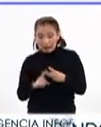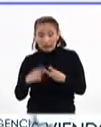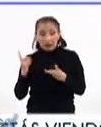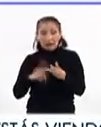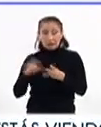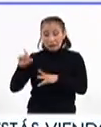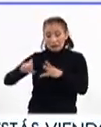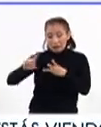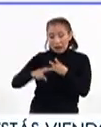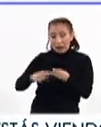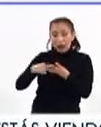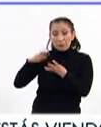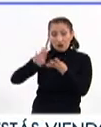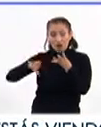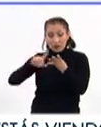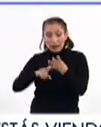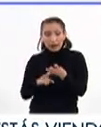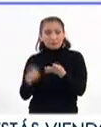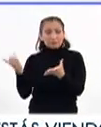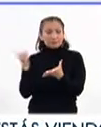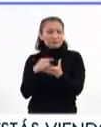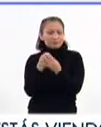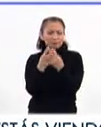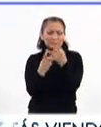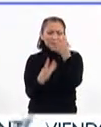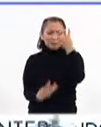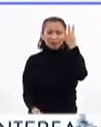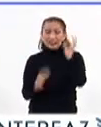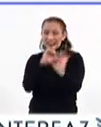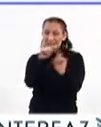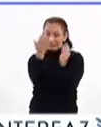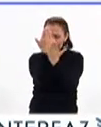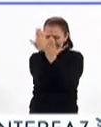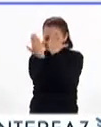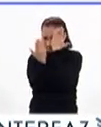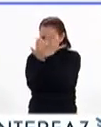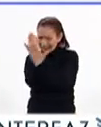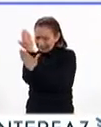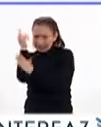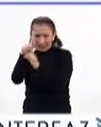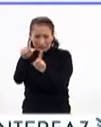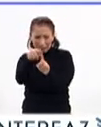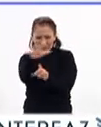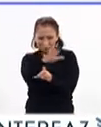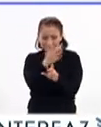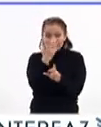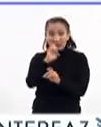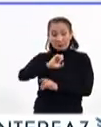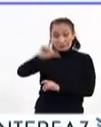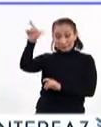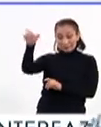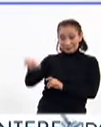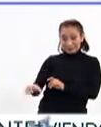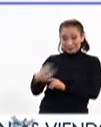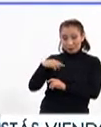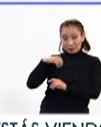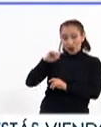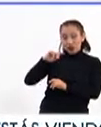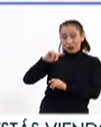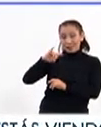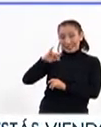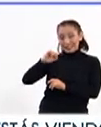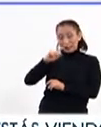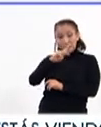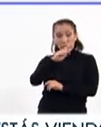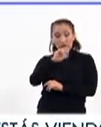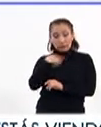matemáticas, química, biología, en fin, es muy amplio. Este profesional en órtesis y prótesis